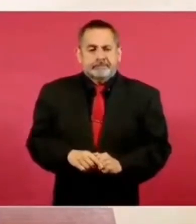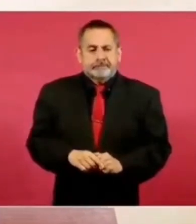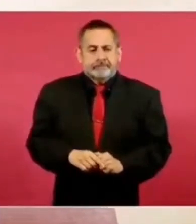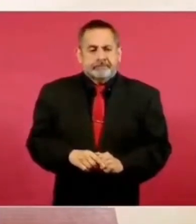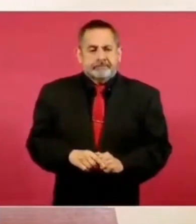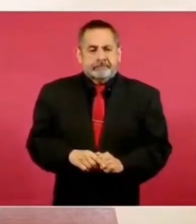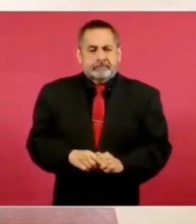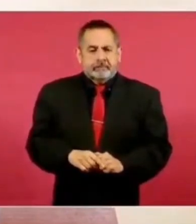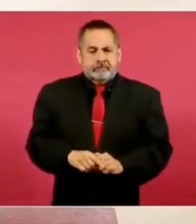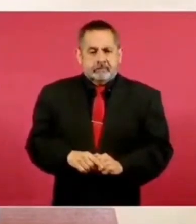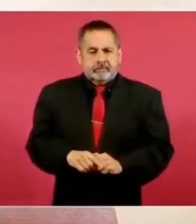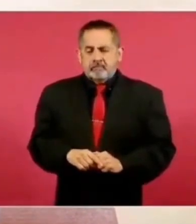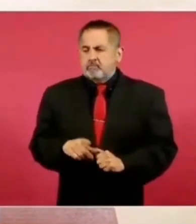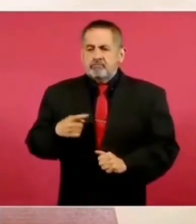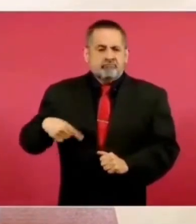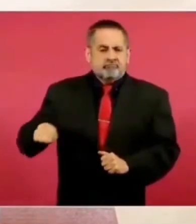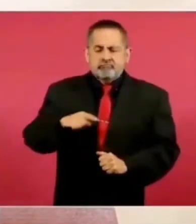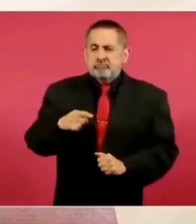con bienestar